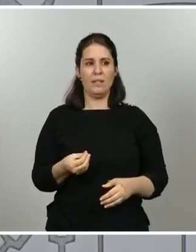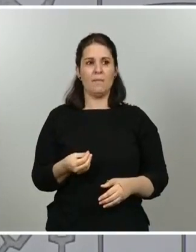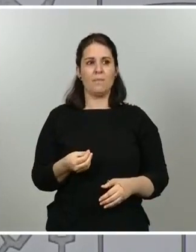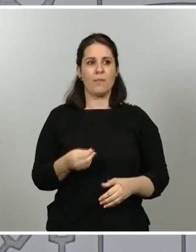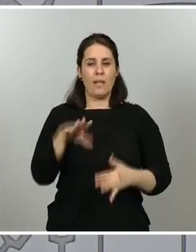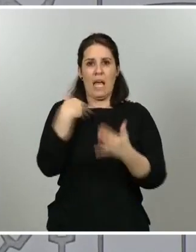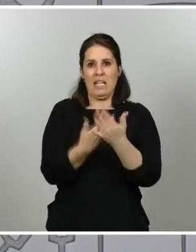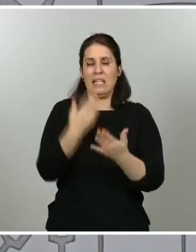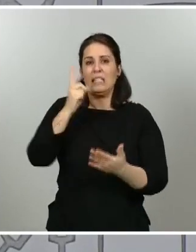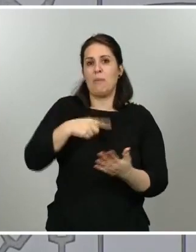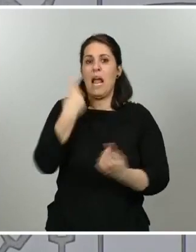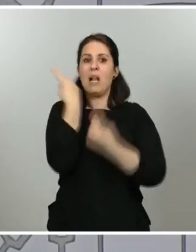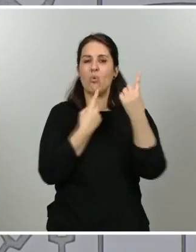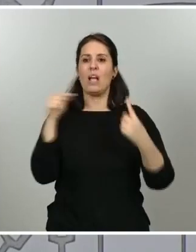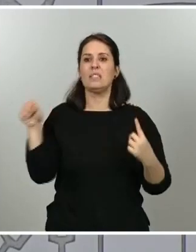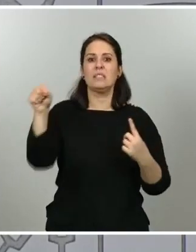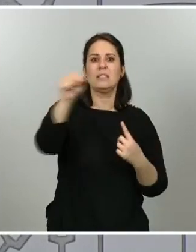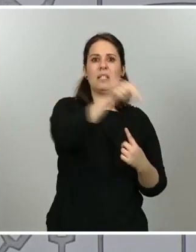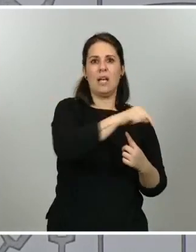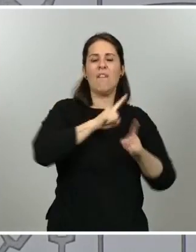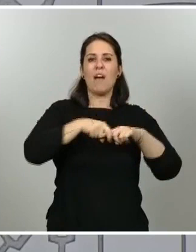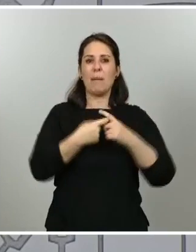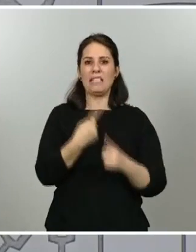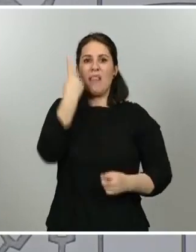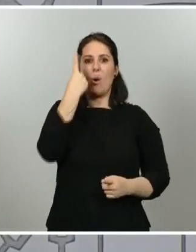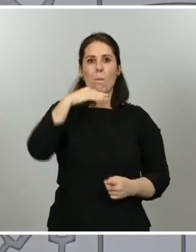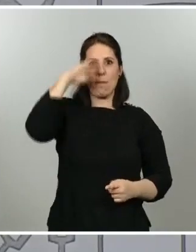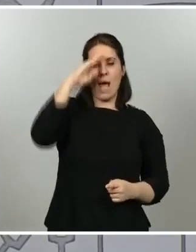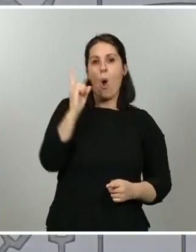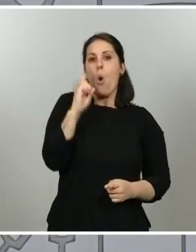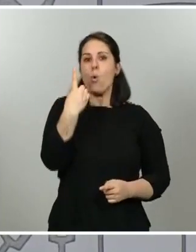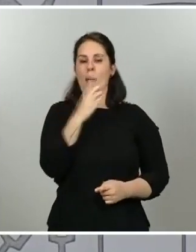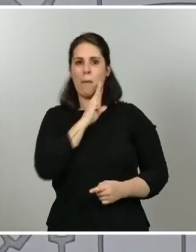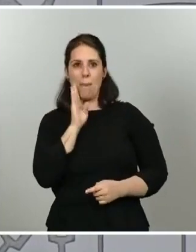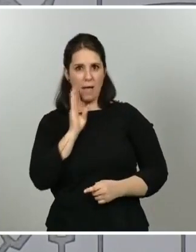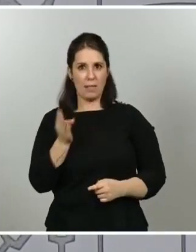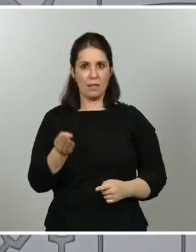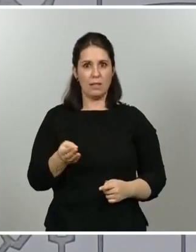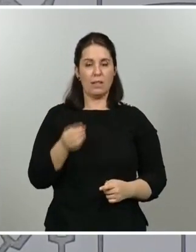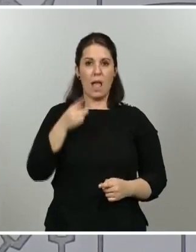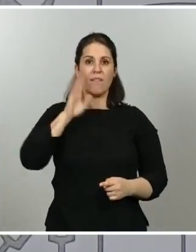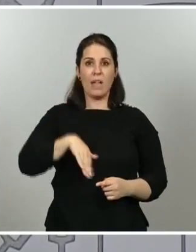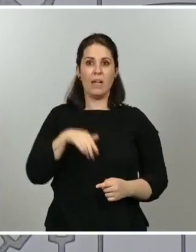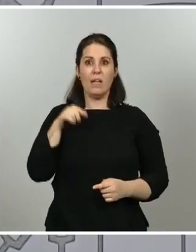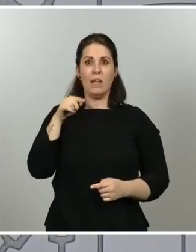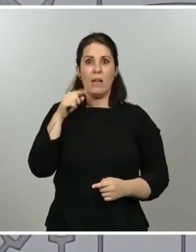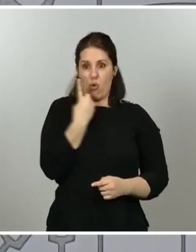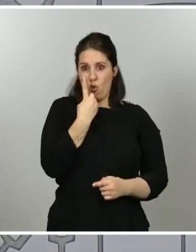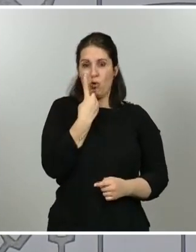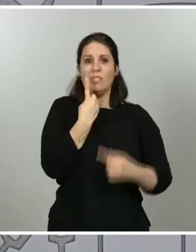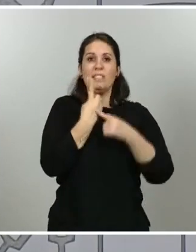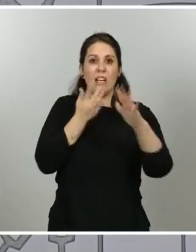algunos casos hay familias monoparentales en las que la misma persona es la que va a hacer ambas actividades, con lo cual yo creo que hay